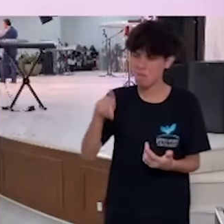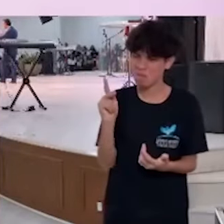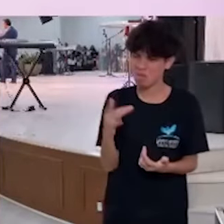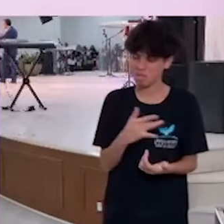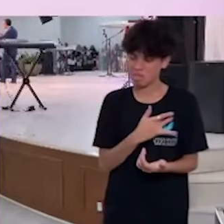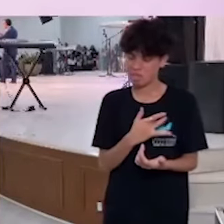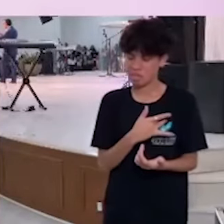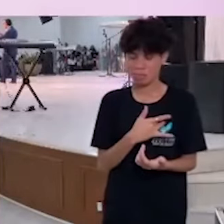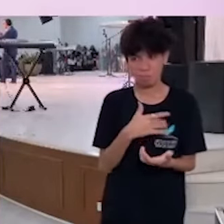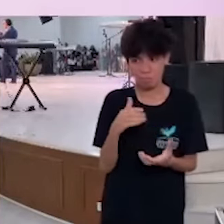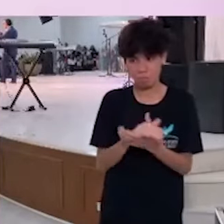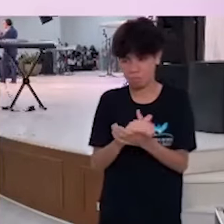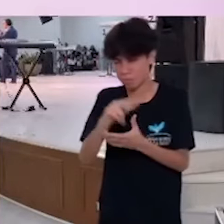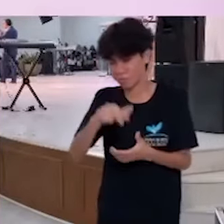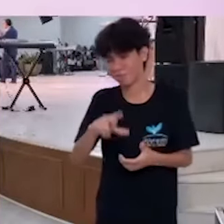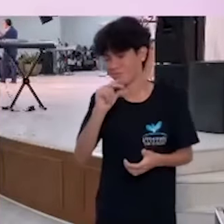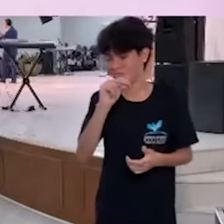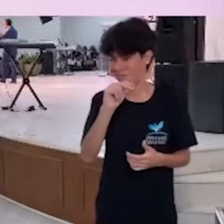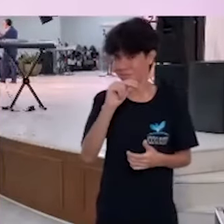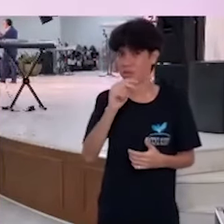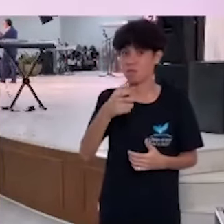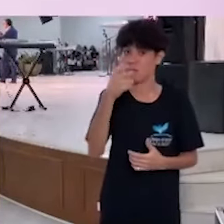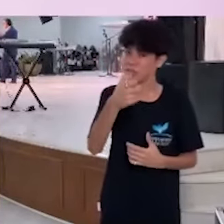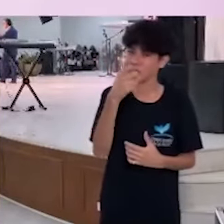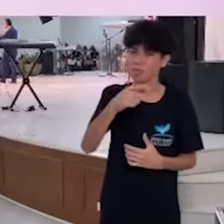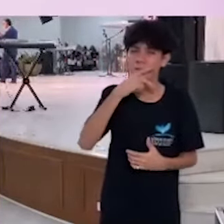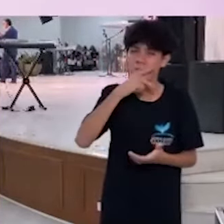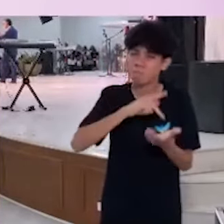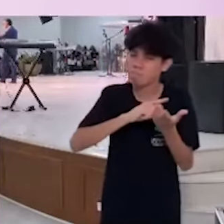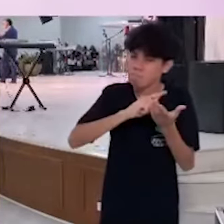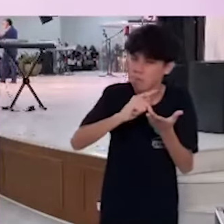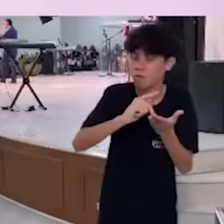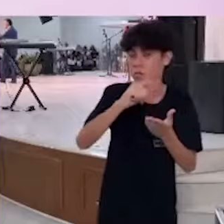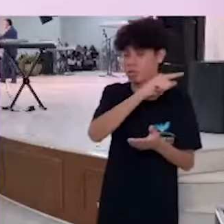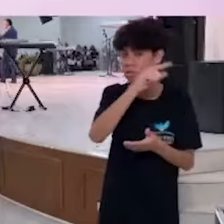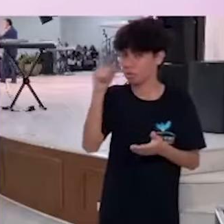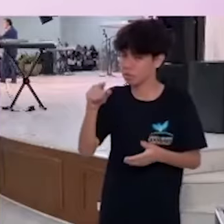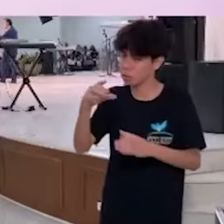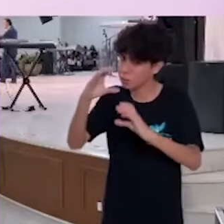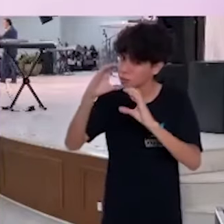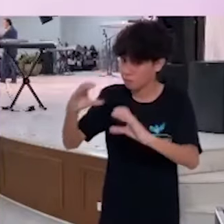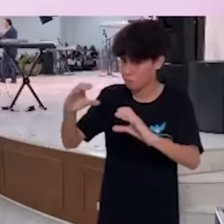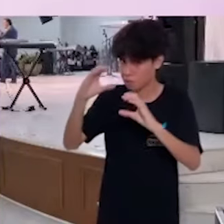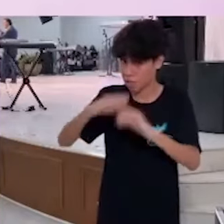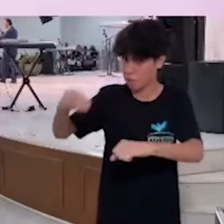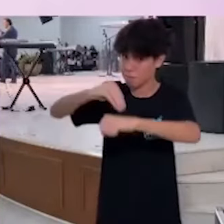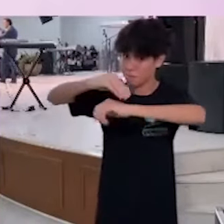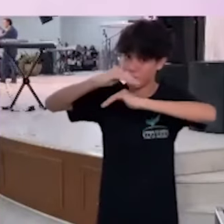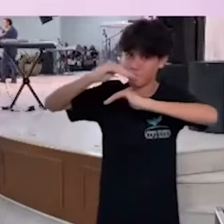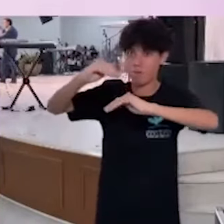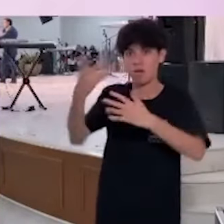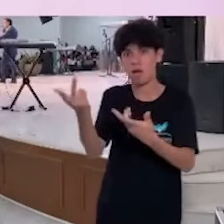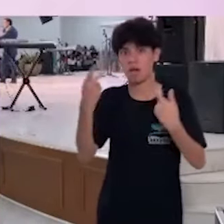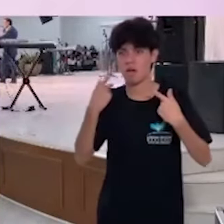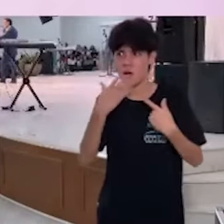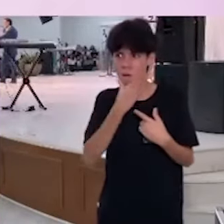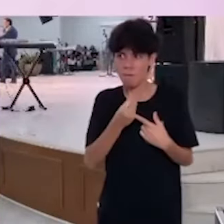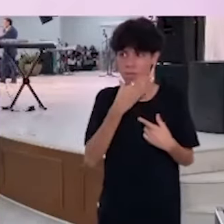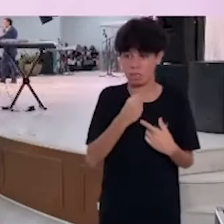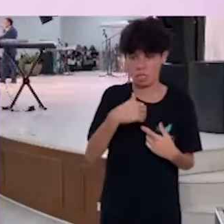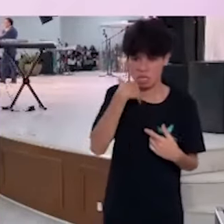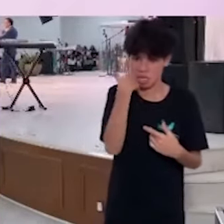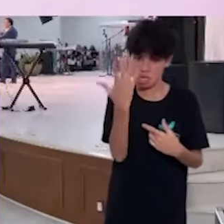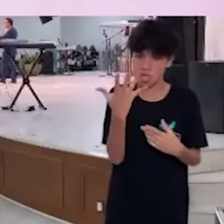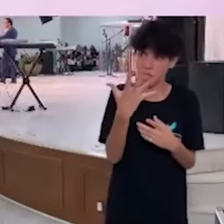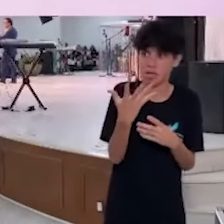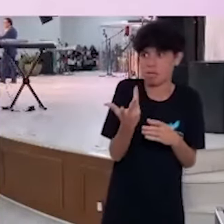realmente. Por eso Pablo le establece límites, porque hay hombres que pueden quererse relacionar con mujeres ancianas